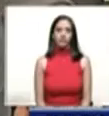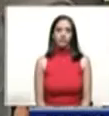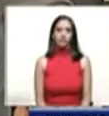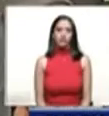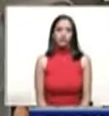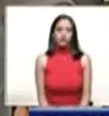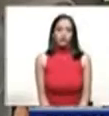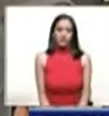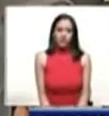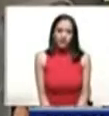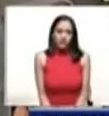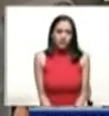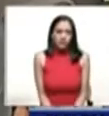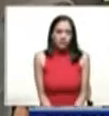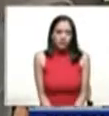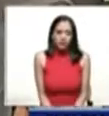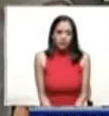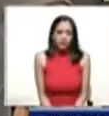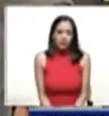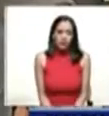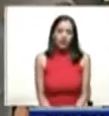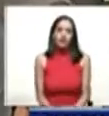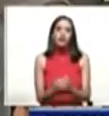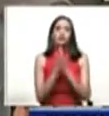es la cosa, en marzo es la cosa, en abril,